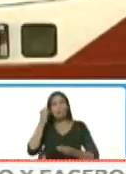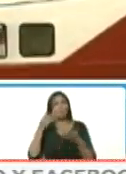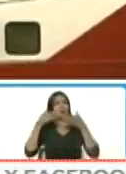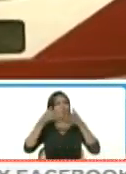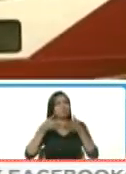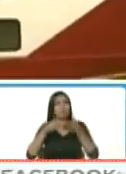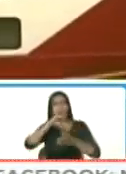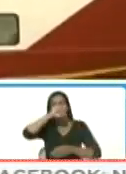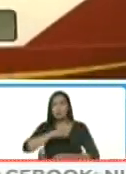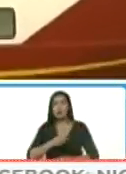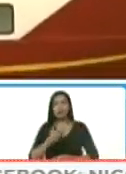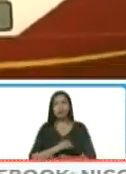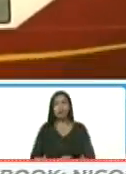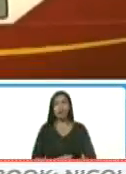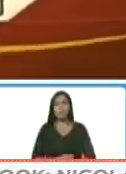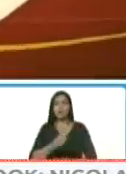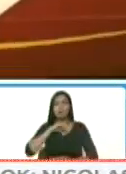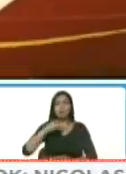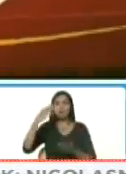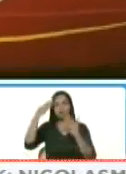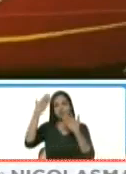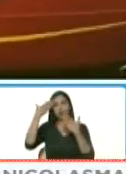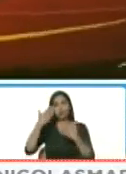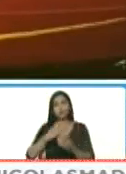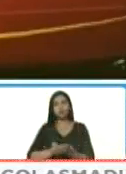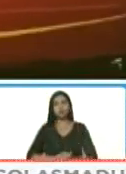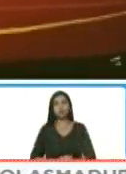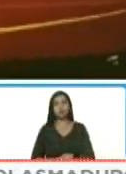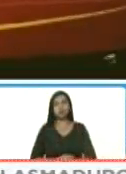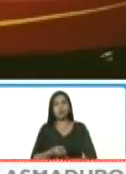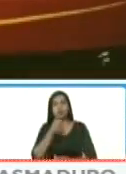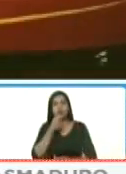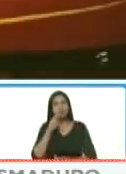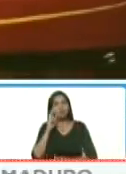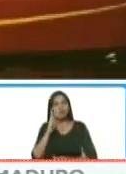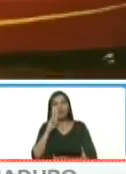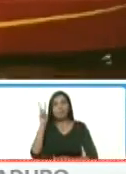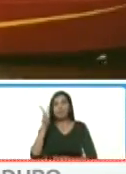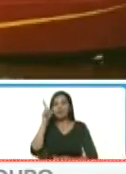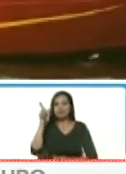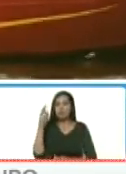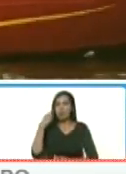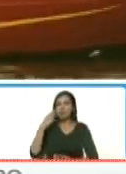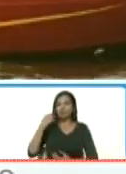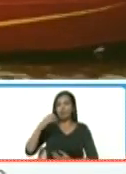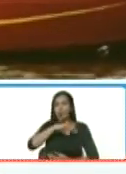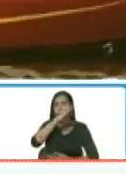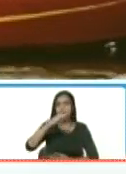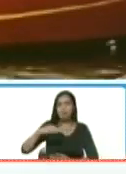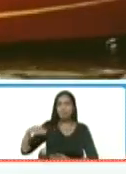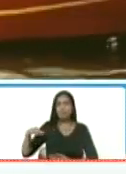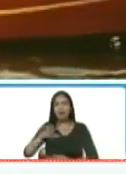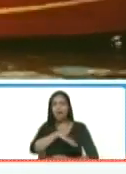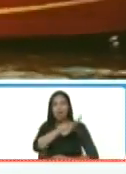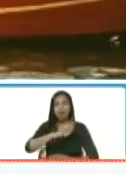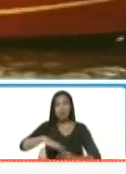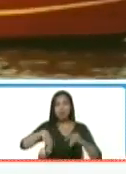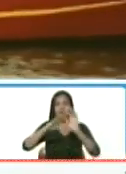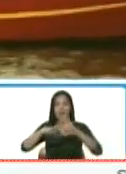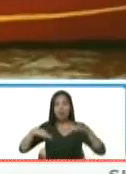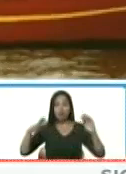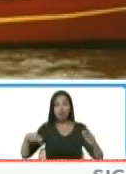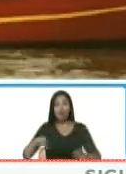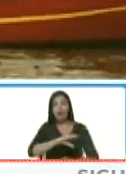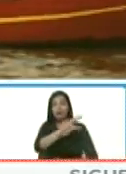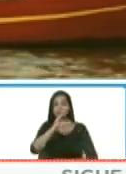mar, nuestro saludo. Una belleza ver a Venezuela. Este es el mar Caribe venezolano. Este mar